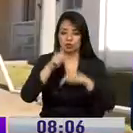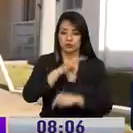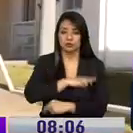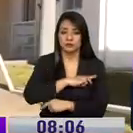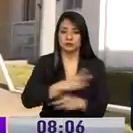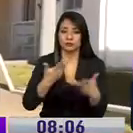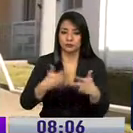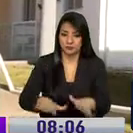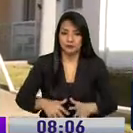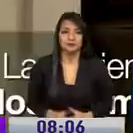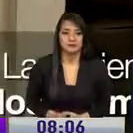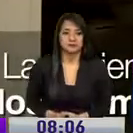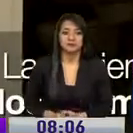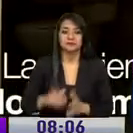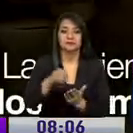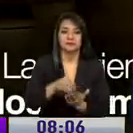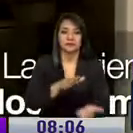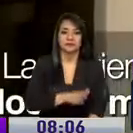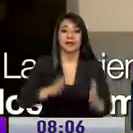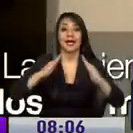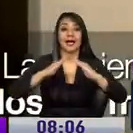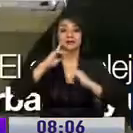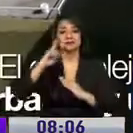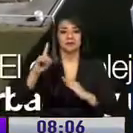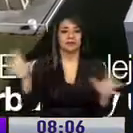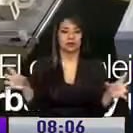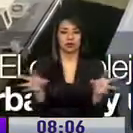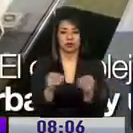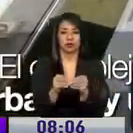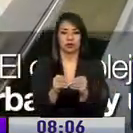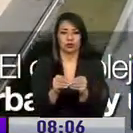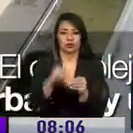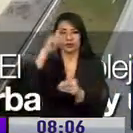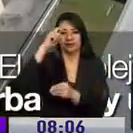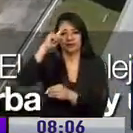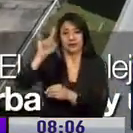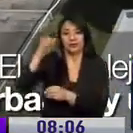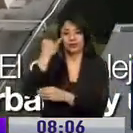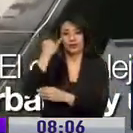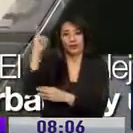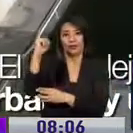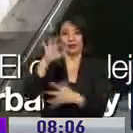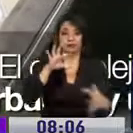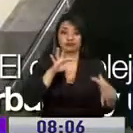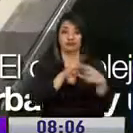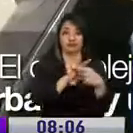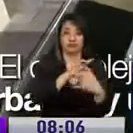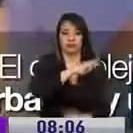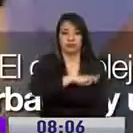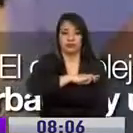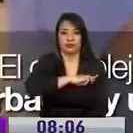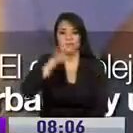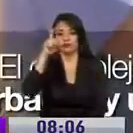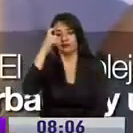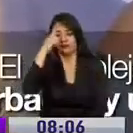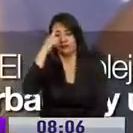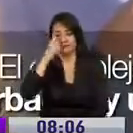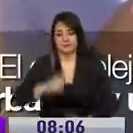municipio, el cual forma parte del proyecto Casa para Todos, ejecutado a través de un convenio de cooperación entre el Cabildo y el